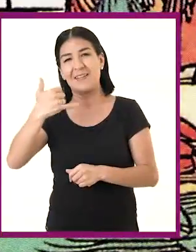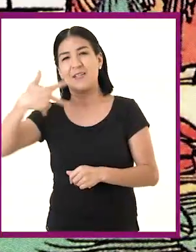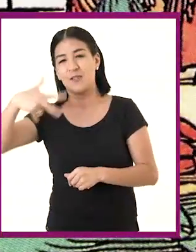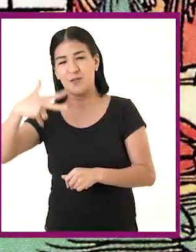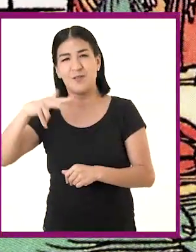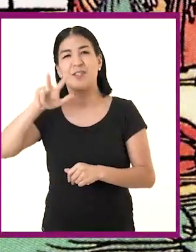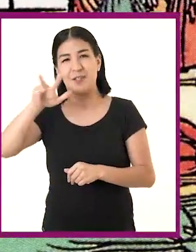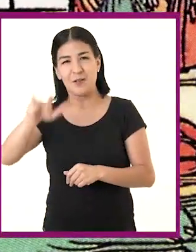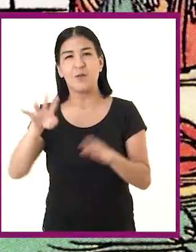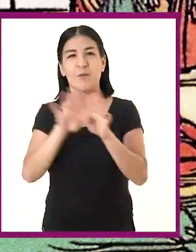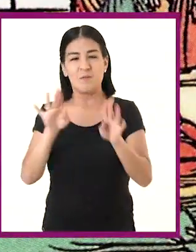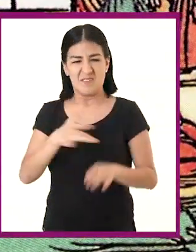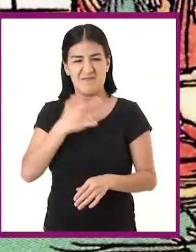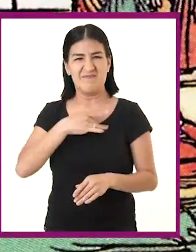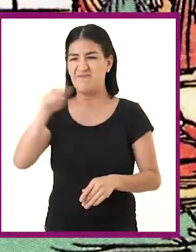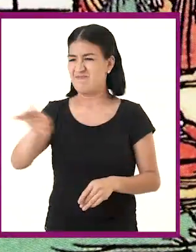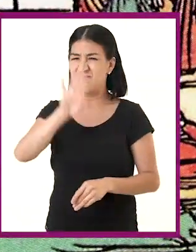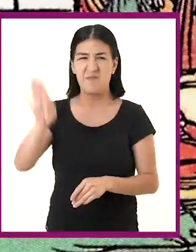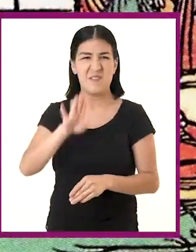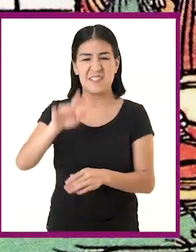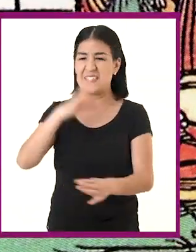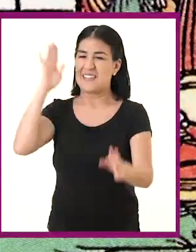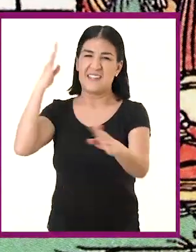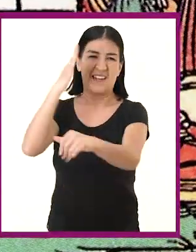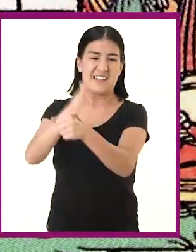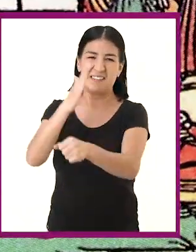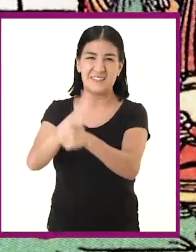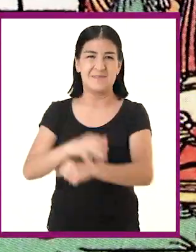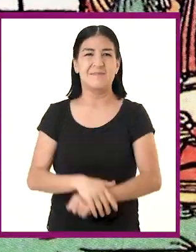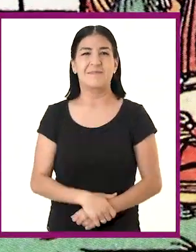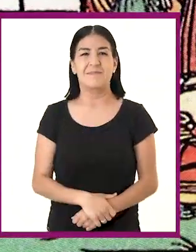para perseguir y destruir brujas y herejes.